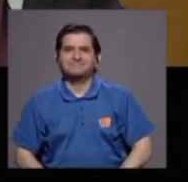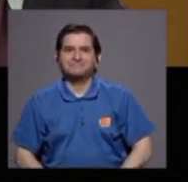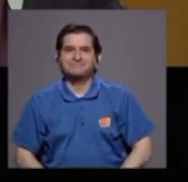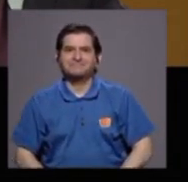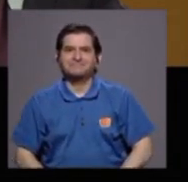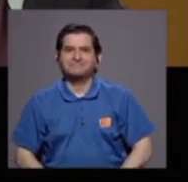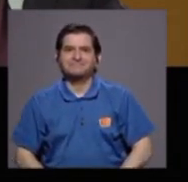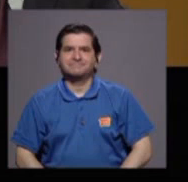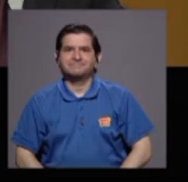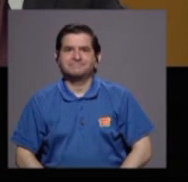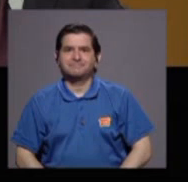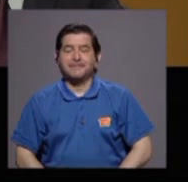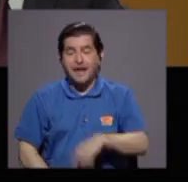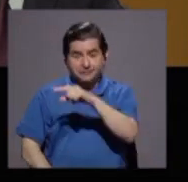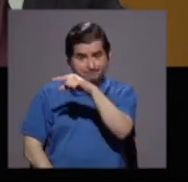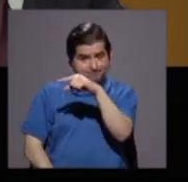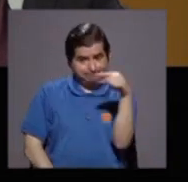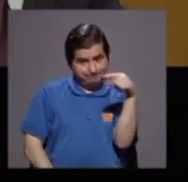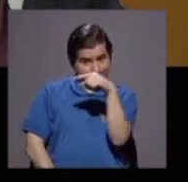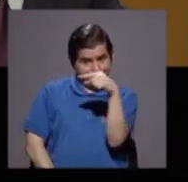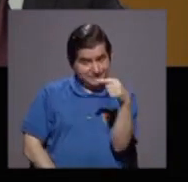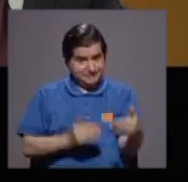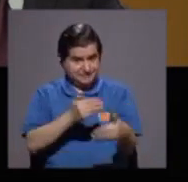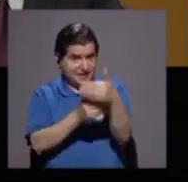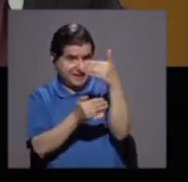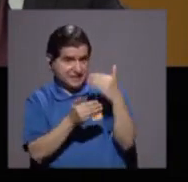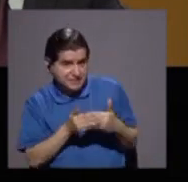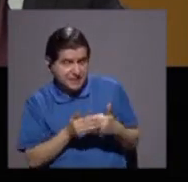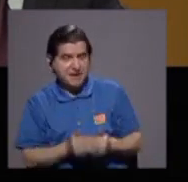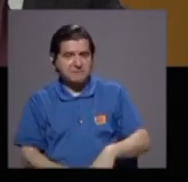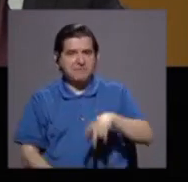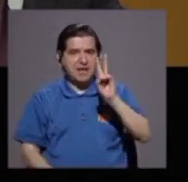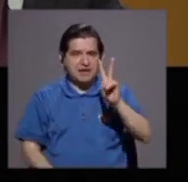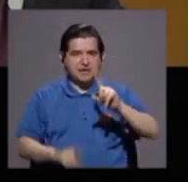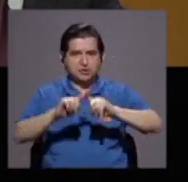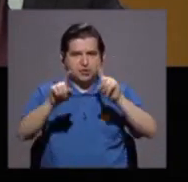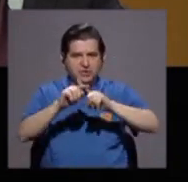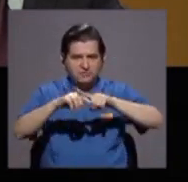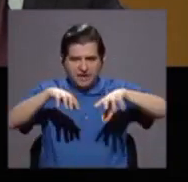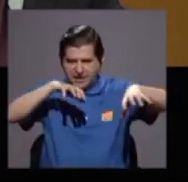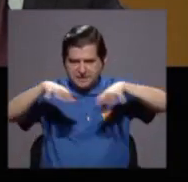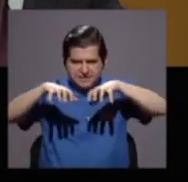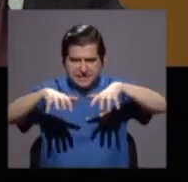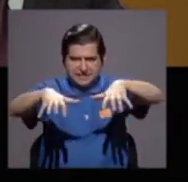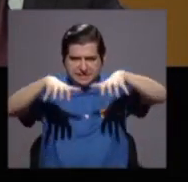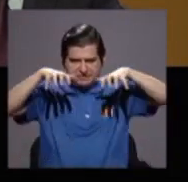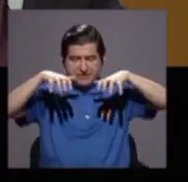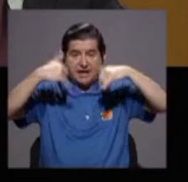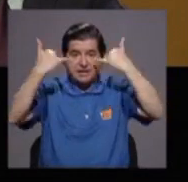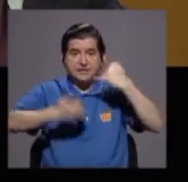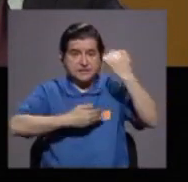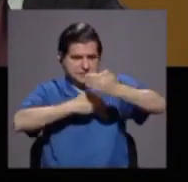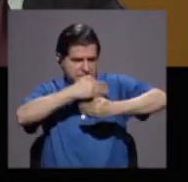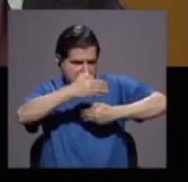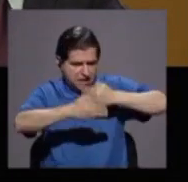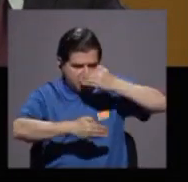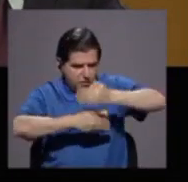en semanas anteriores tuvo las dos convenciones y va en el proceso